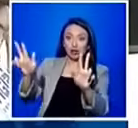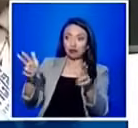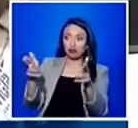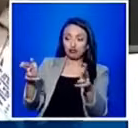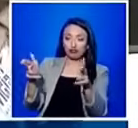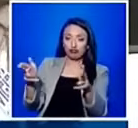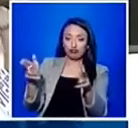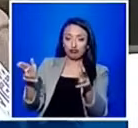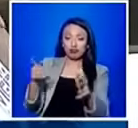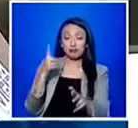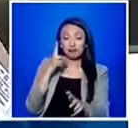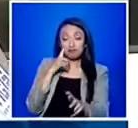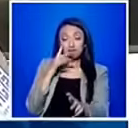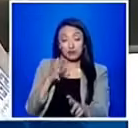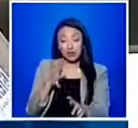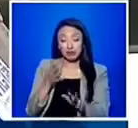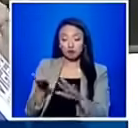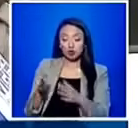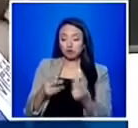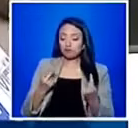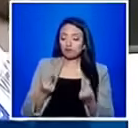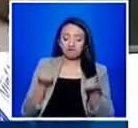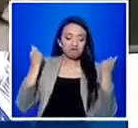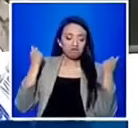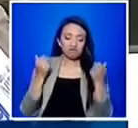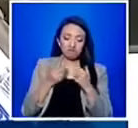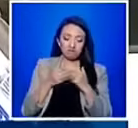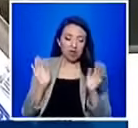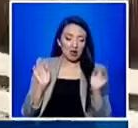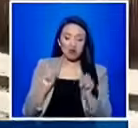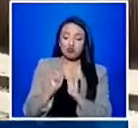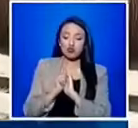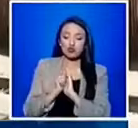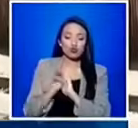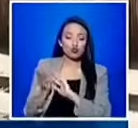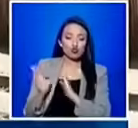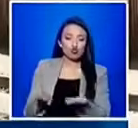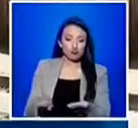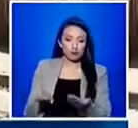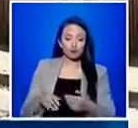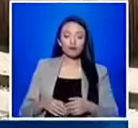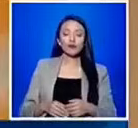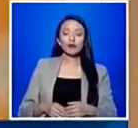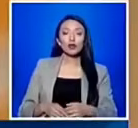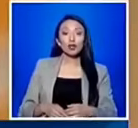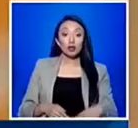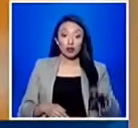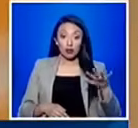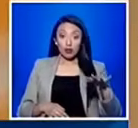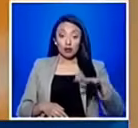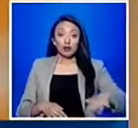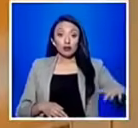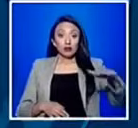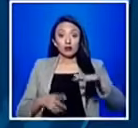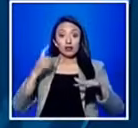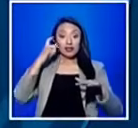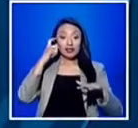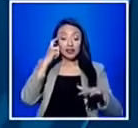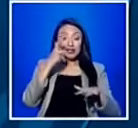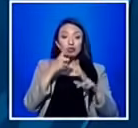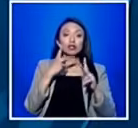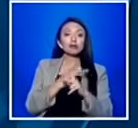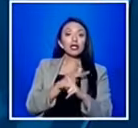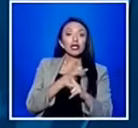cuerpo. Parece que la muerte, como estoy reiterando, fue inmediata, simplemente tomó minutos. El sector de La Marta, Bucaram, es considerado como una